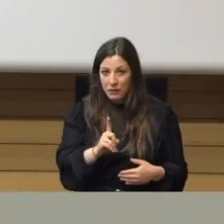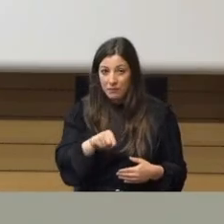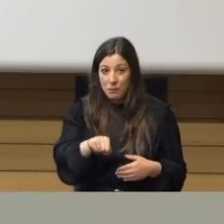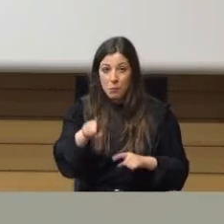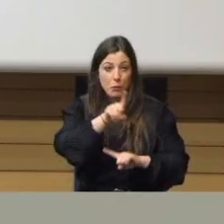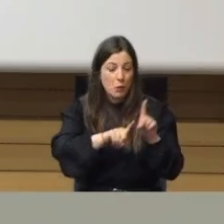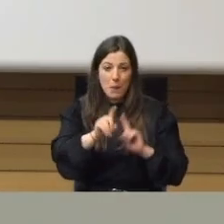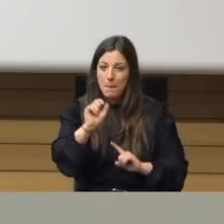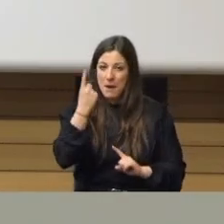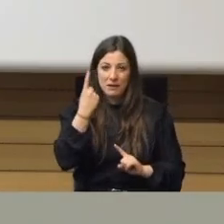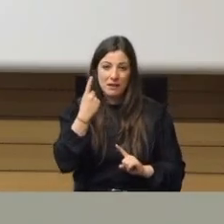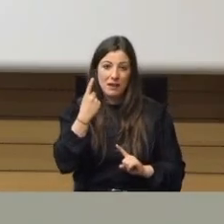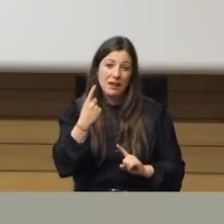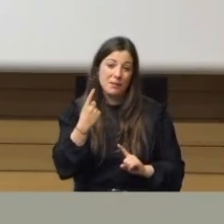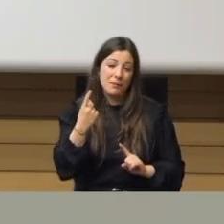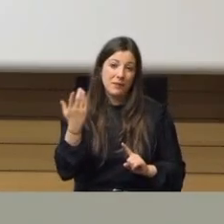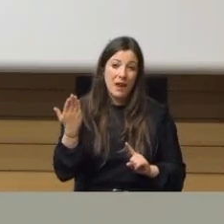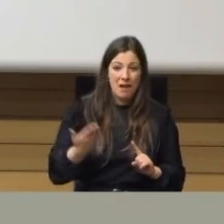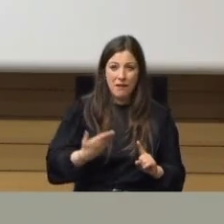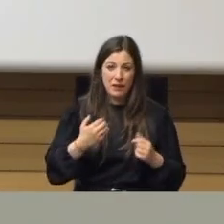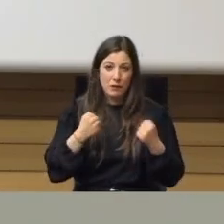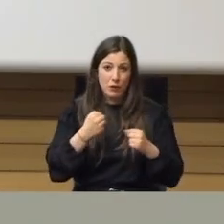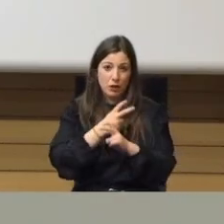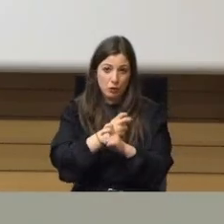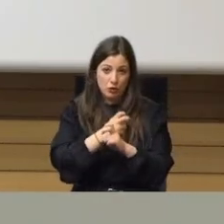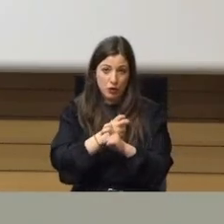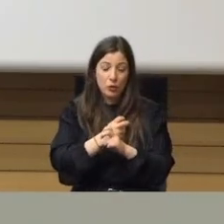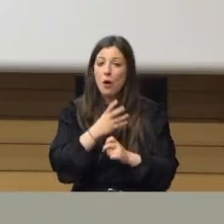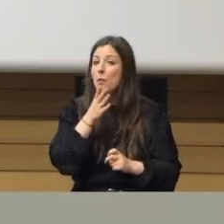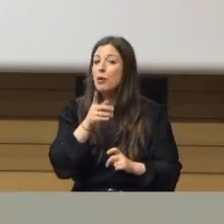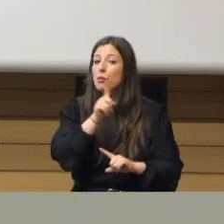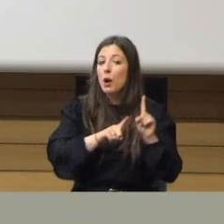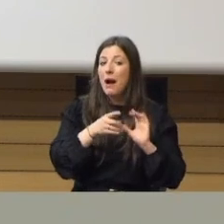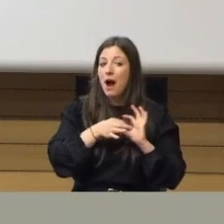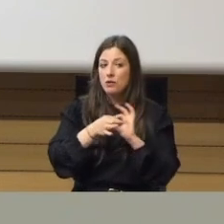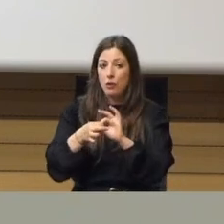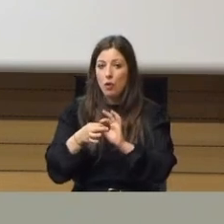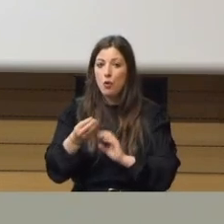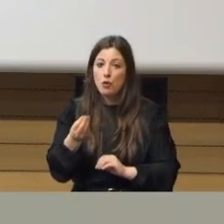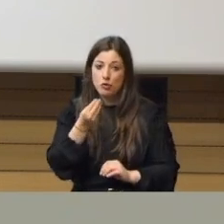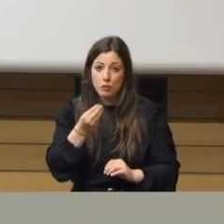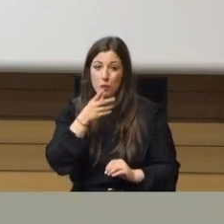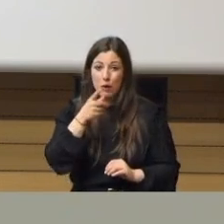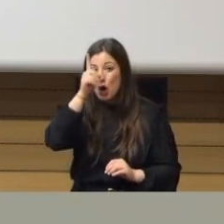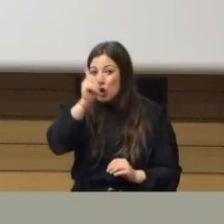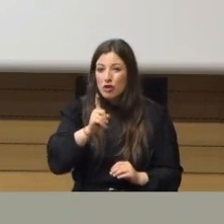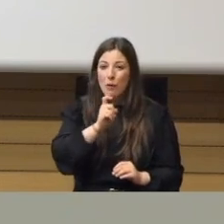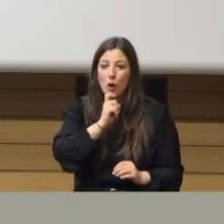las intoxicaciones, que es los problemas asociados al consumo. Y es un problema de que no sabe relacionarse con la